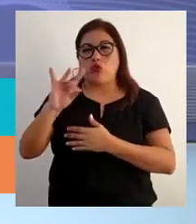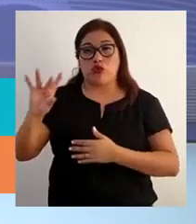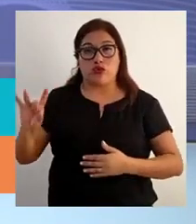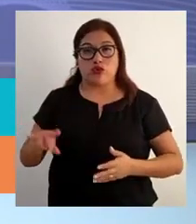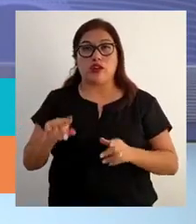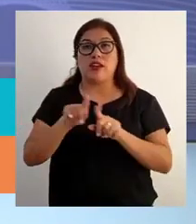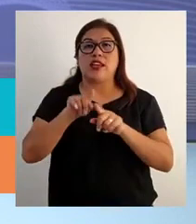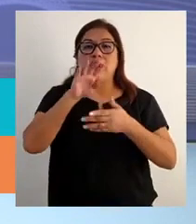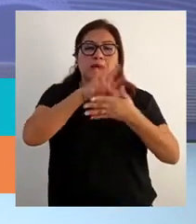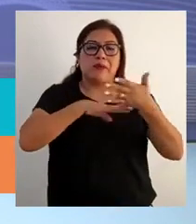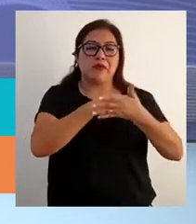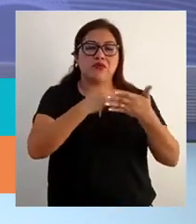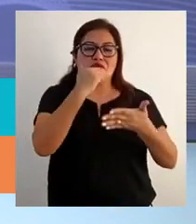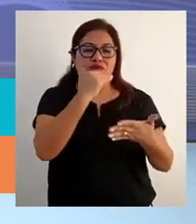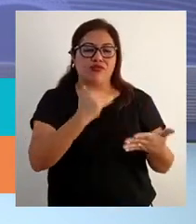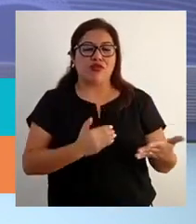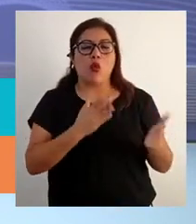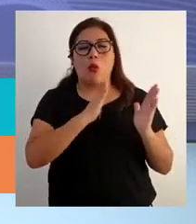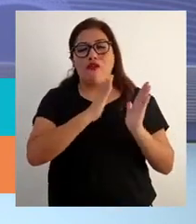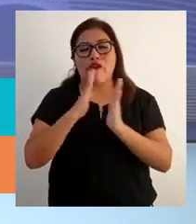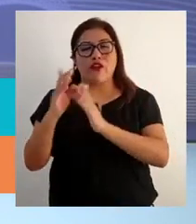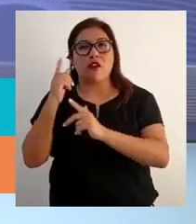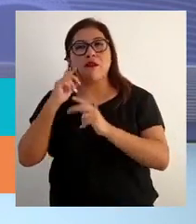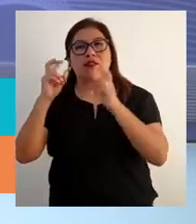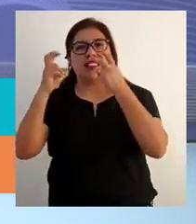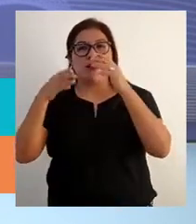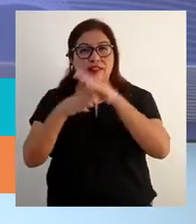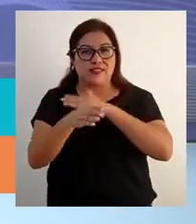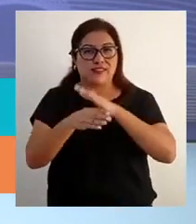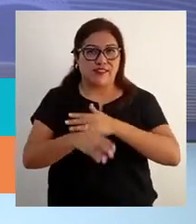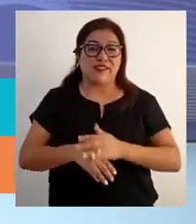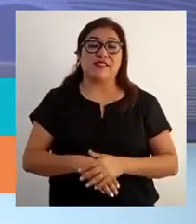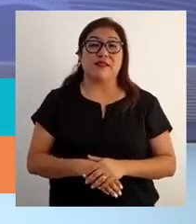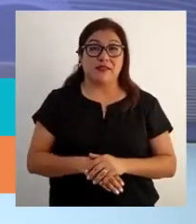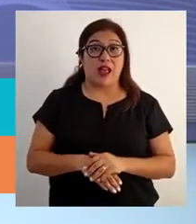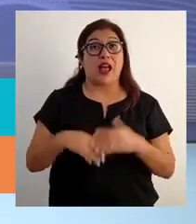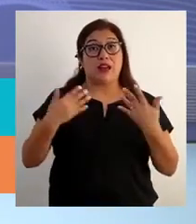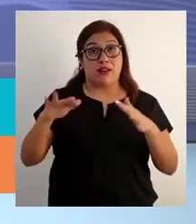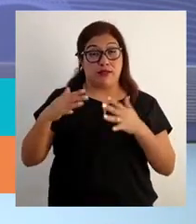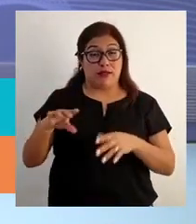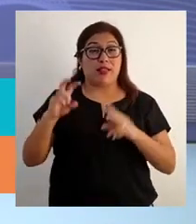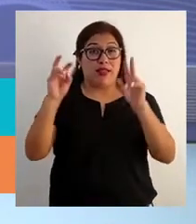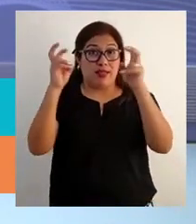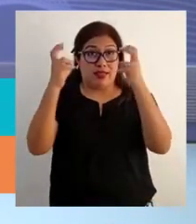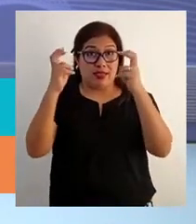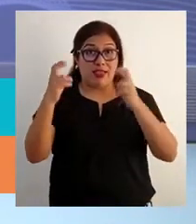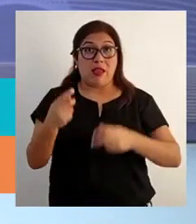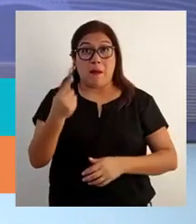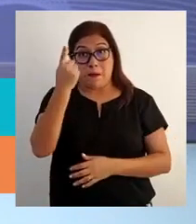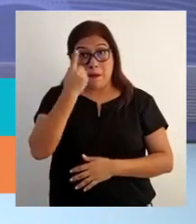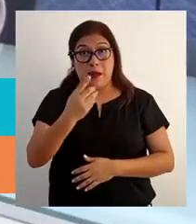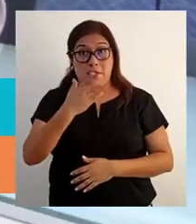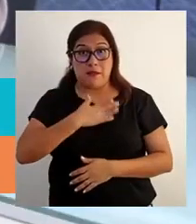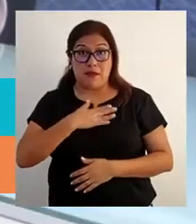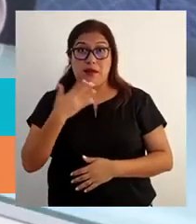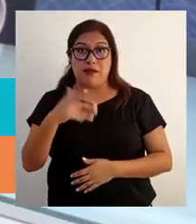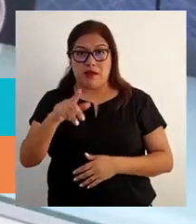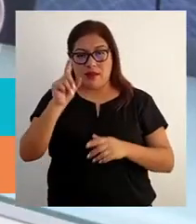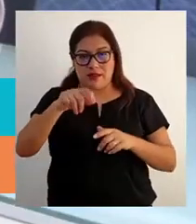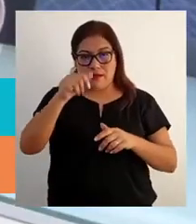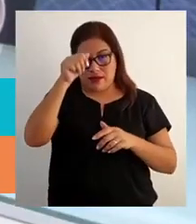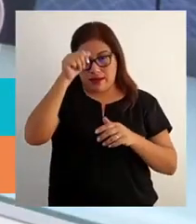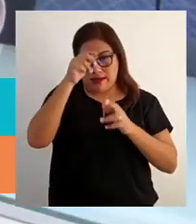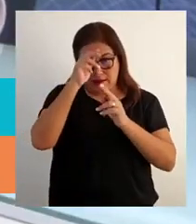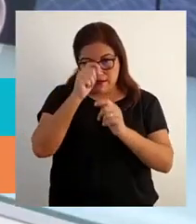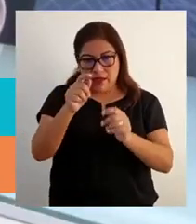de accesibilidad en la infraestructura. El tema para mí es muy importante que respeten el artículo 39 de la ley,